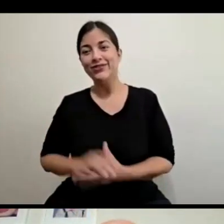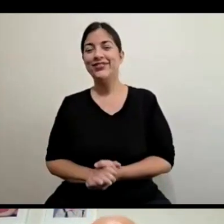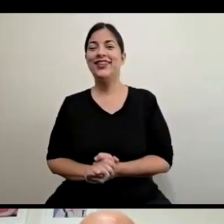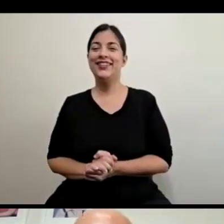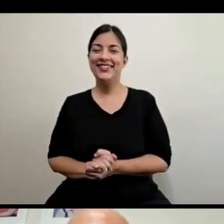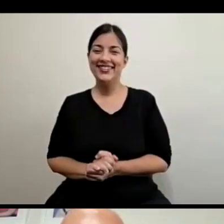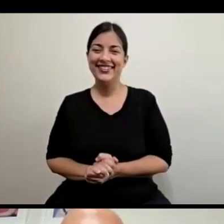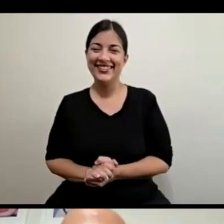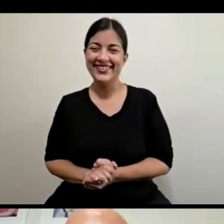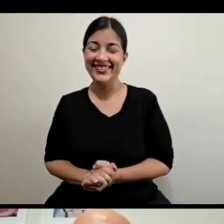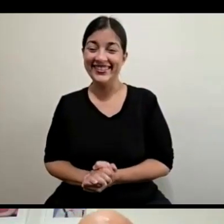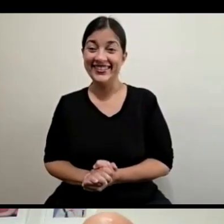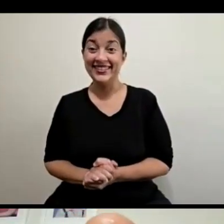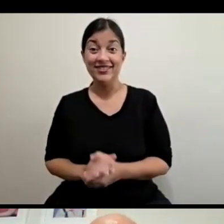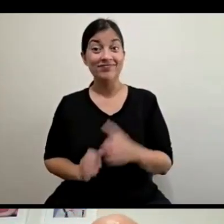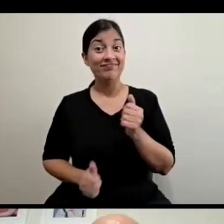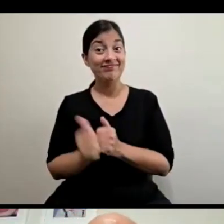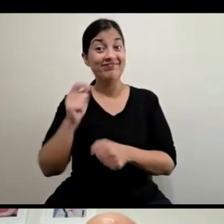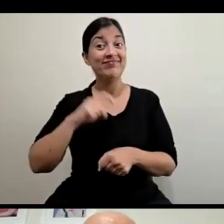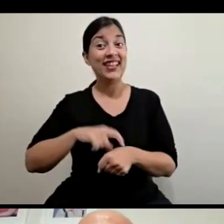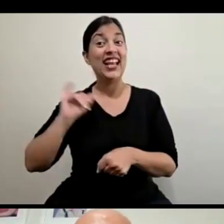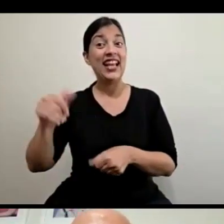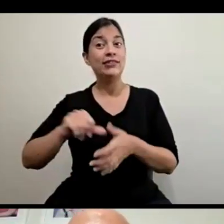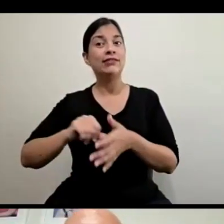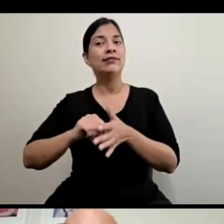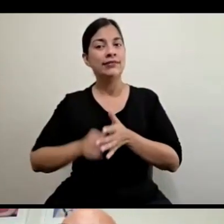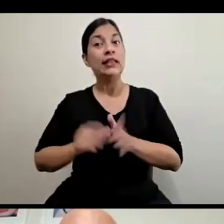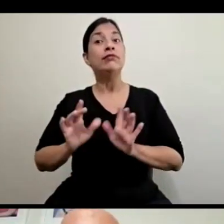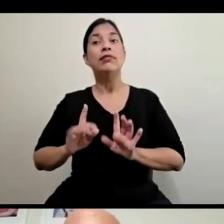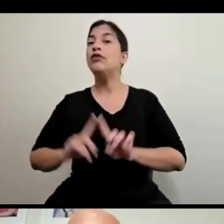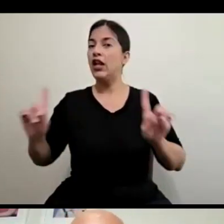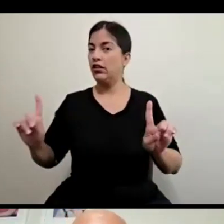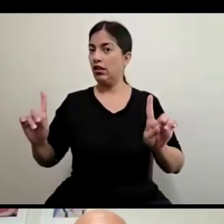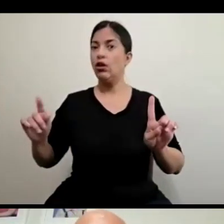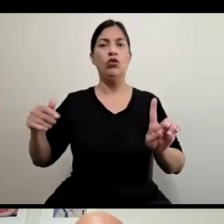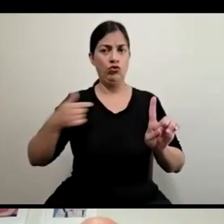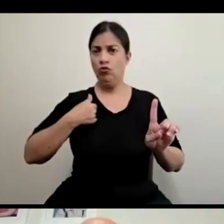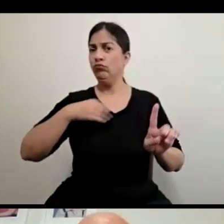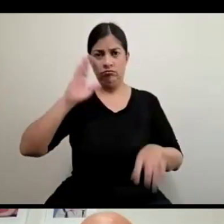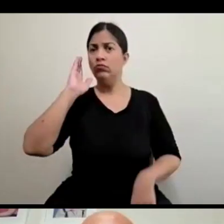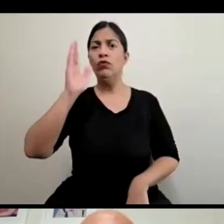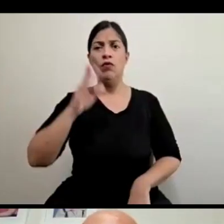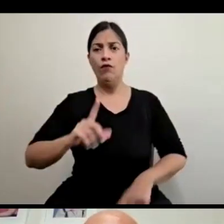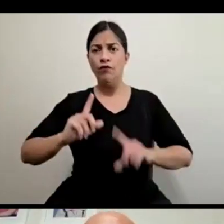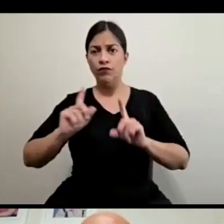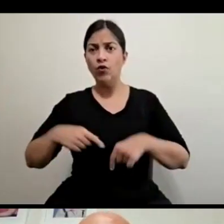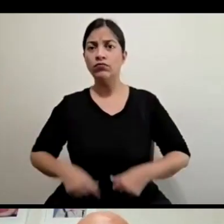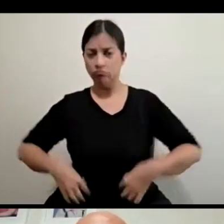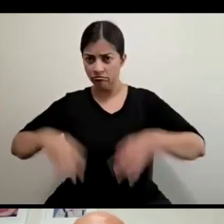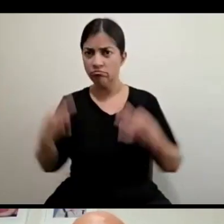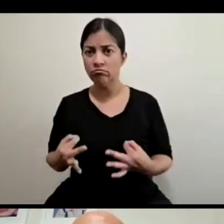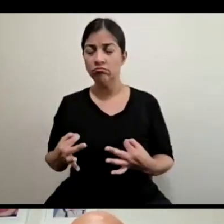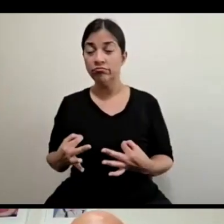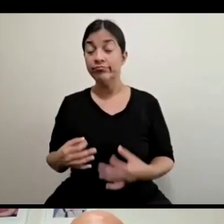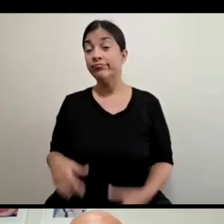y que muchas veces es lo que marca la diferencia. No, esto se va porque va. Sí. ¿Cuántas veces he